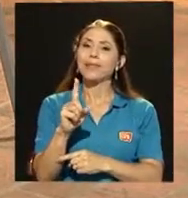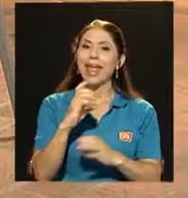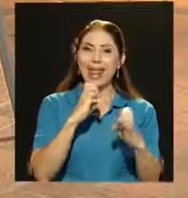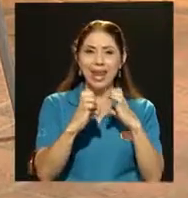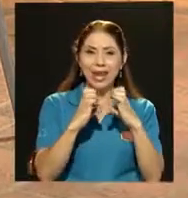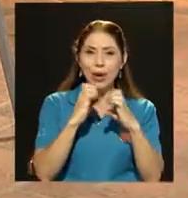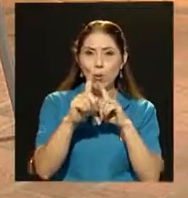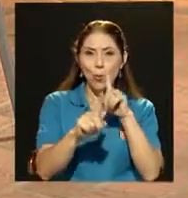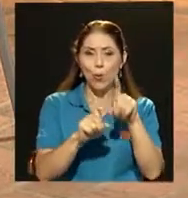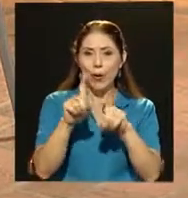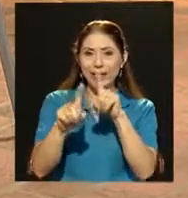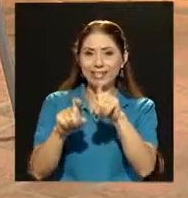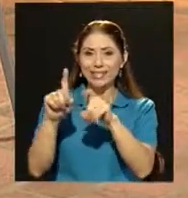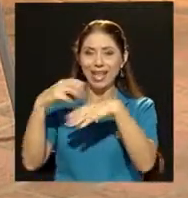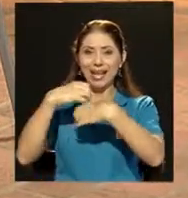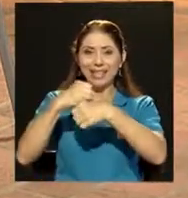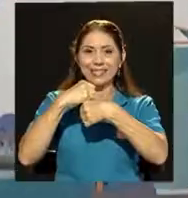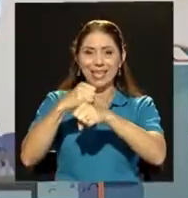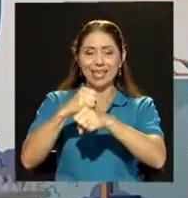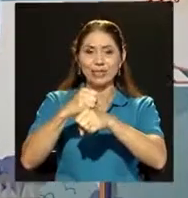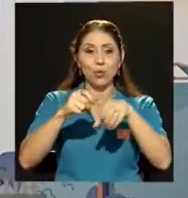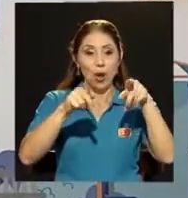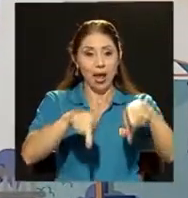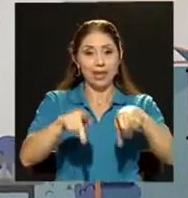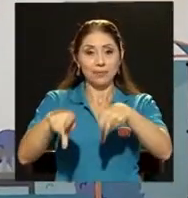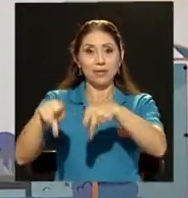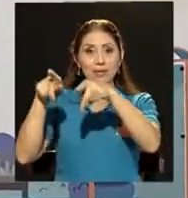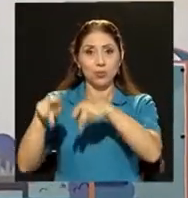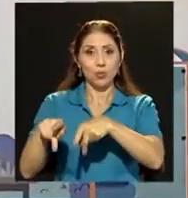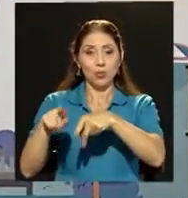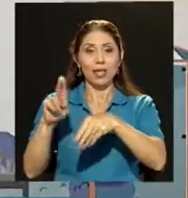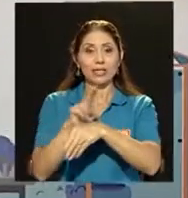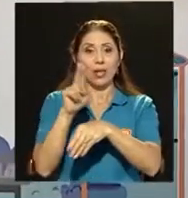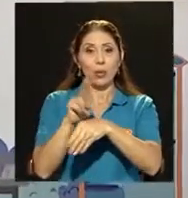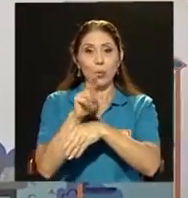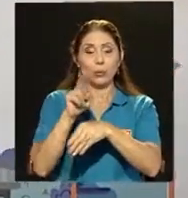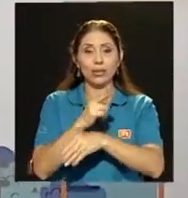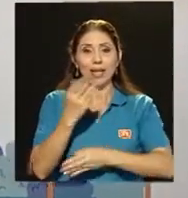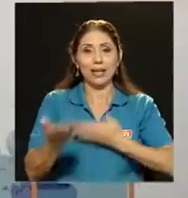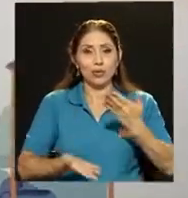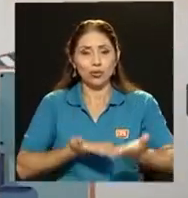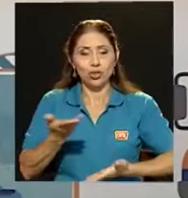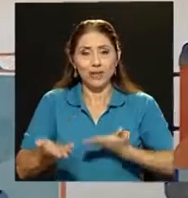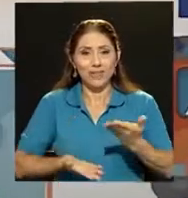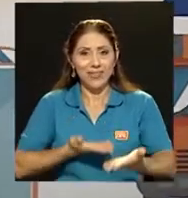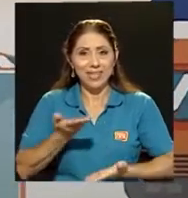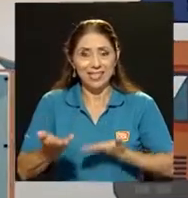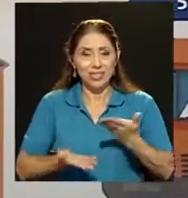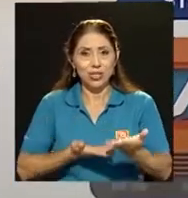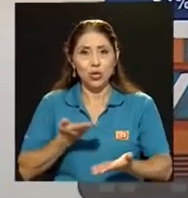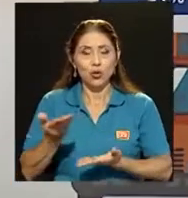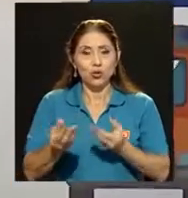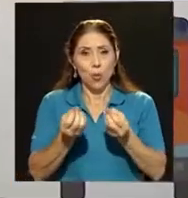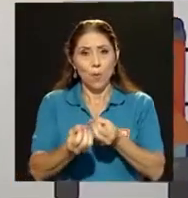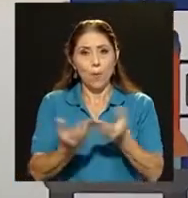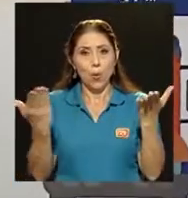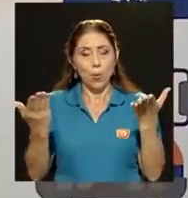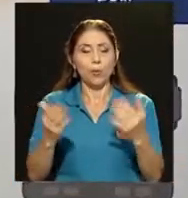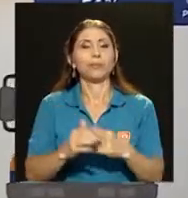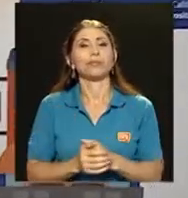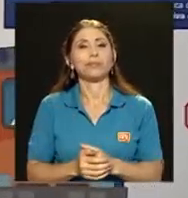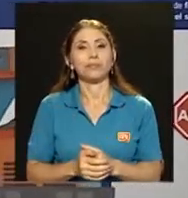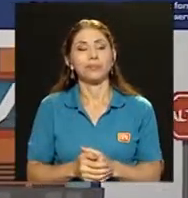encuesta a los ciudadanos, usuarios de los servicios que el Estado provee,